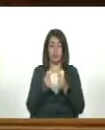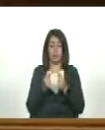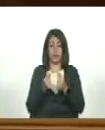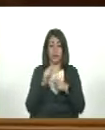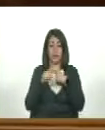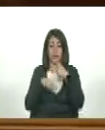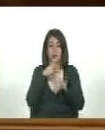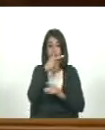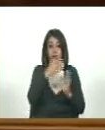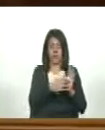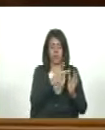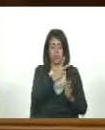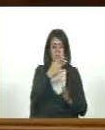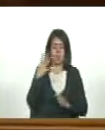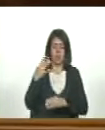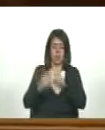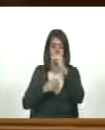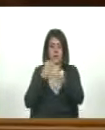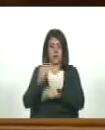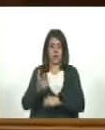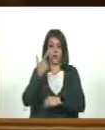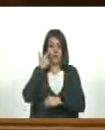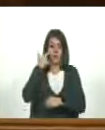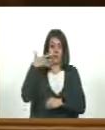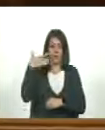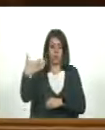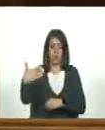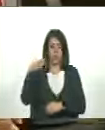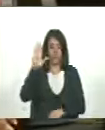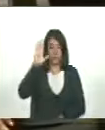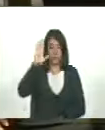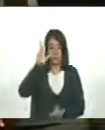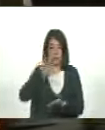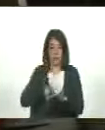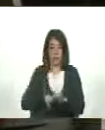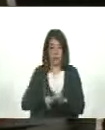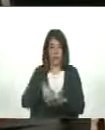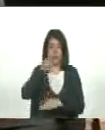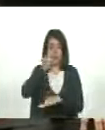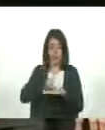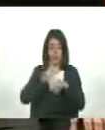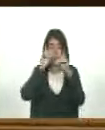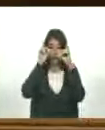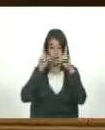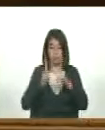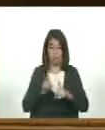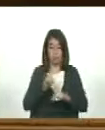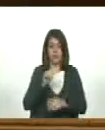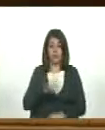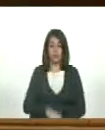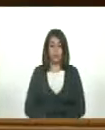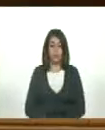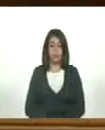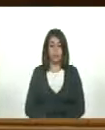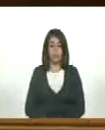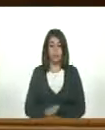financiero 2024, sírvanse a manifestarlo con la señal de costumbre. Queda aprobado por unanimidad.